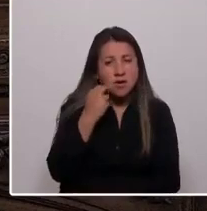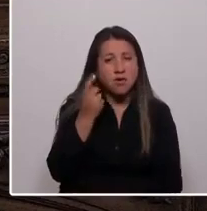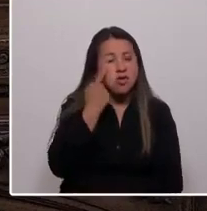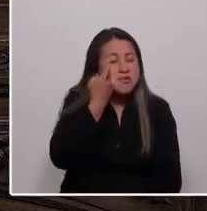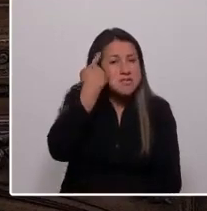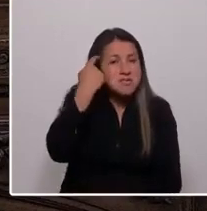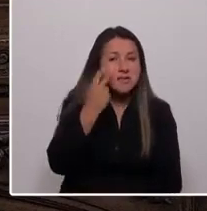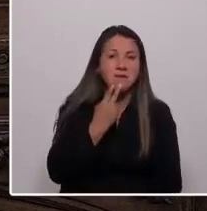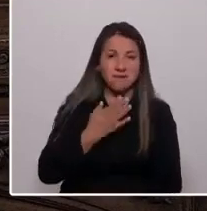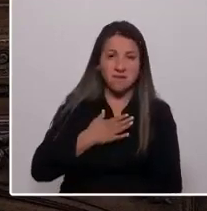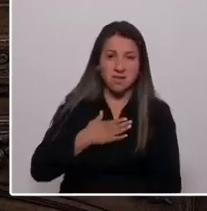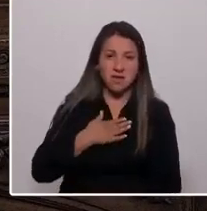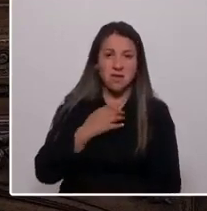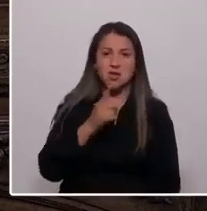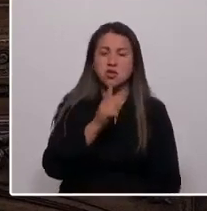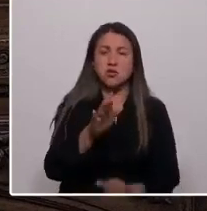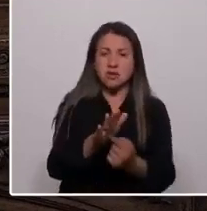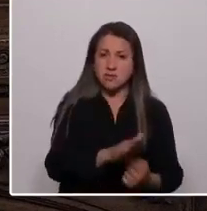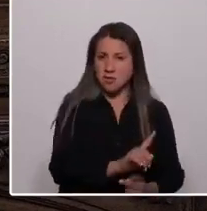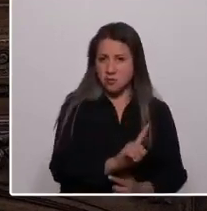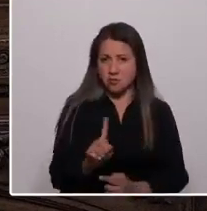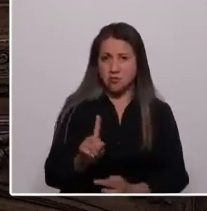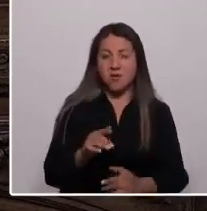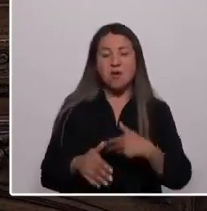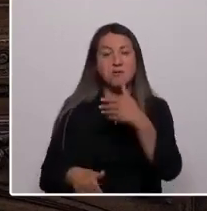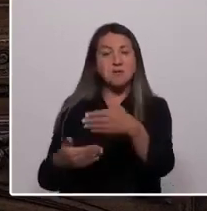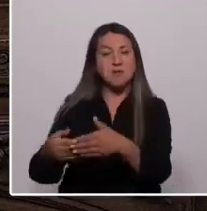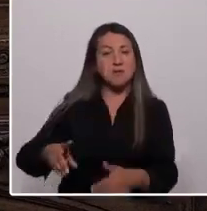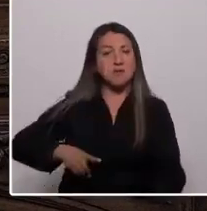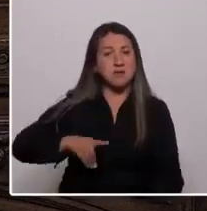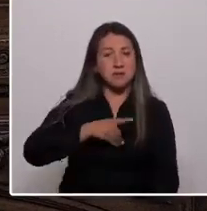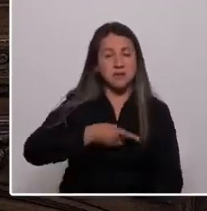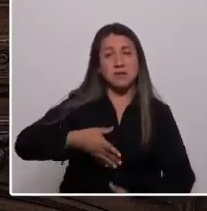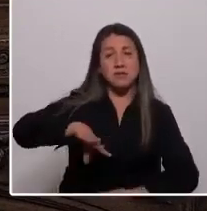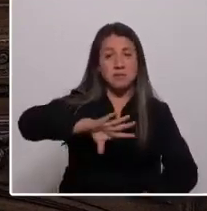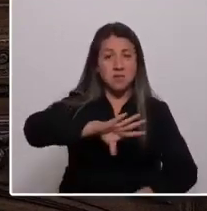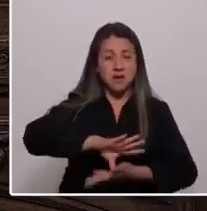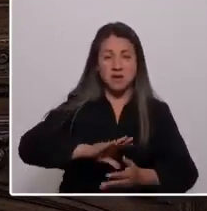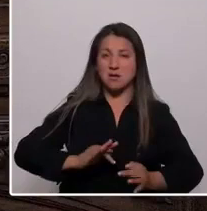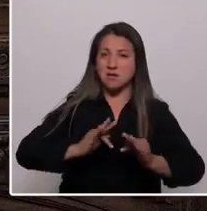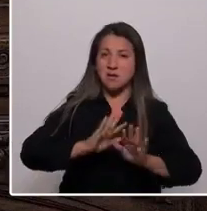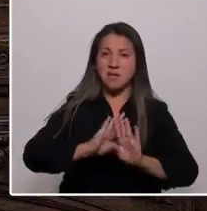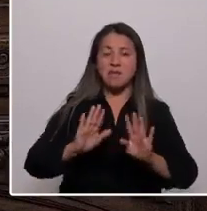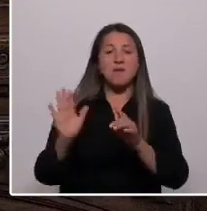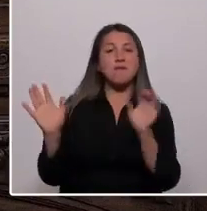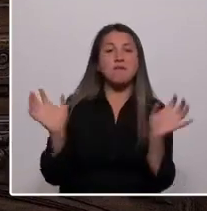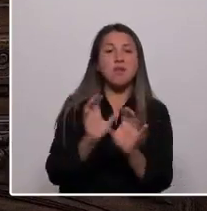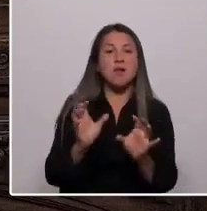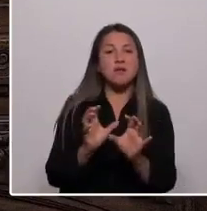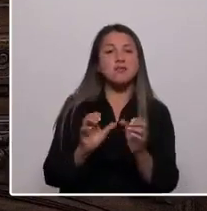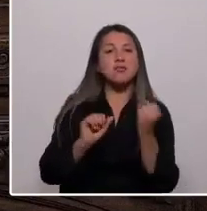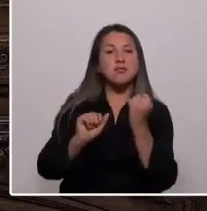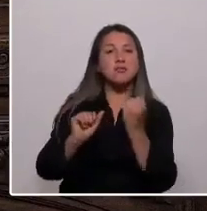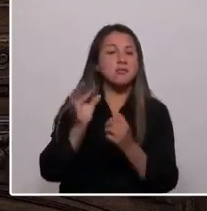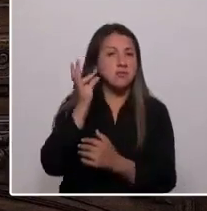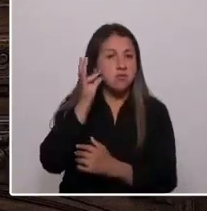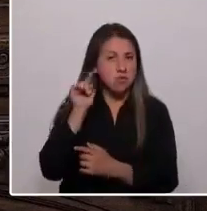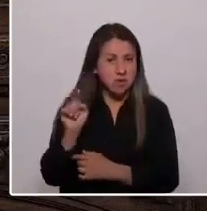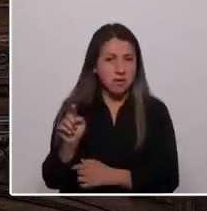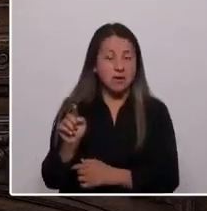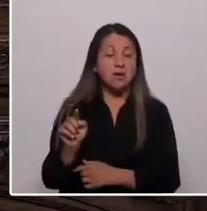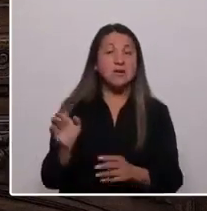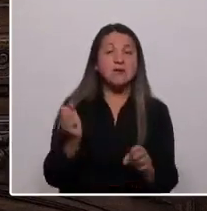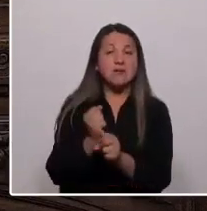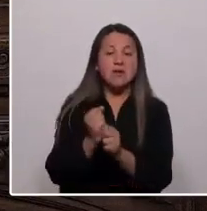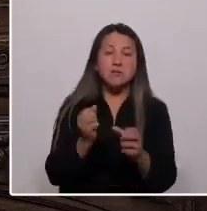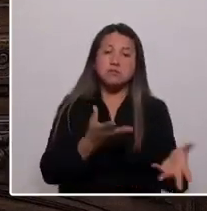el trabajo de no discriminar de avanzar en dignidad en un país donde no hayan más violencia contra las mujeres la solidaridad el trabajo colectivo las